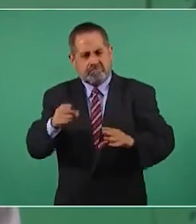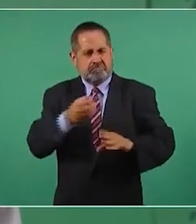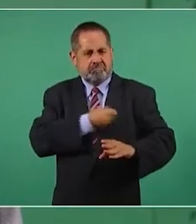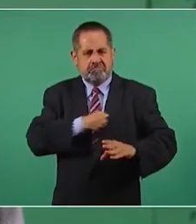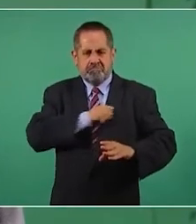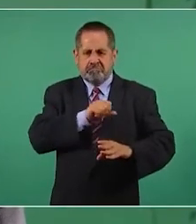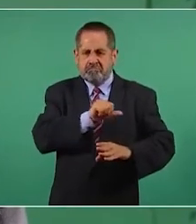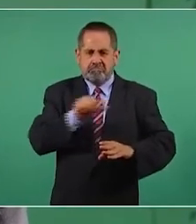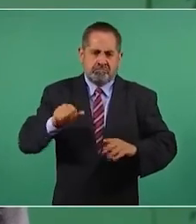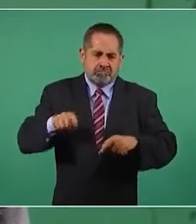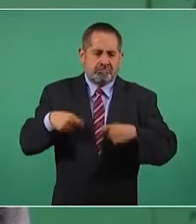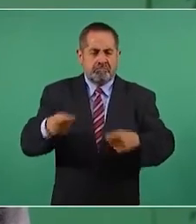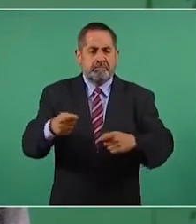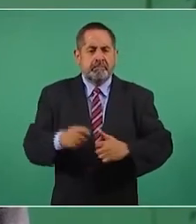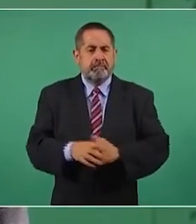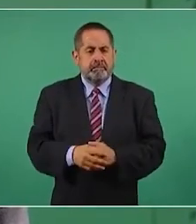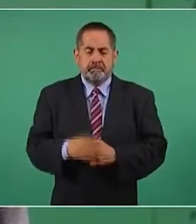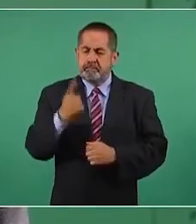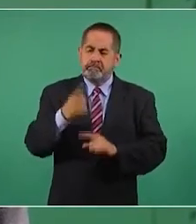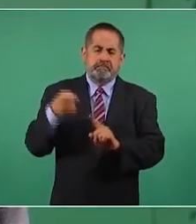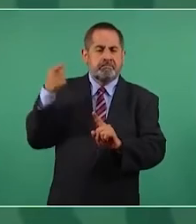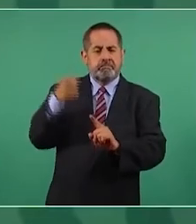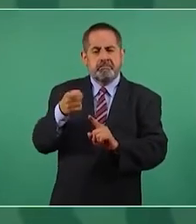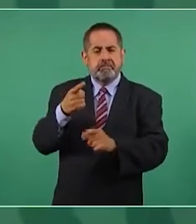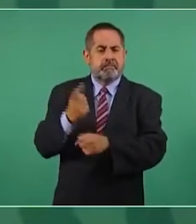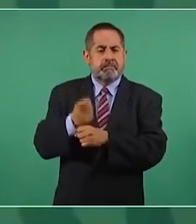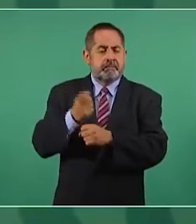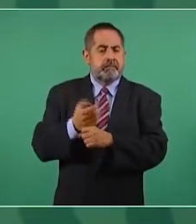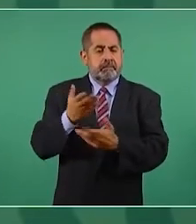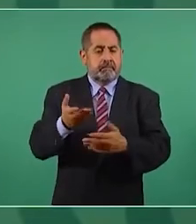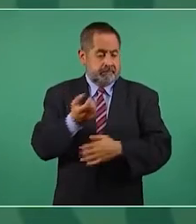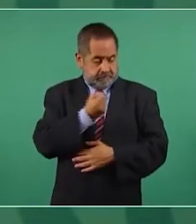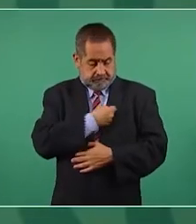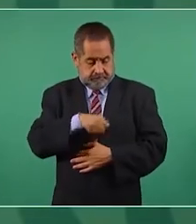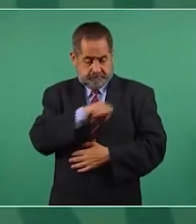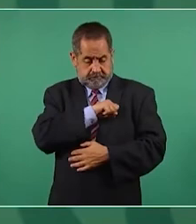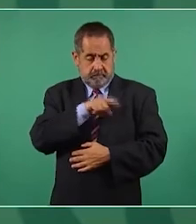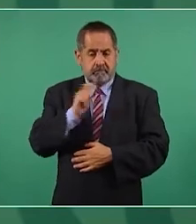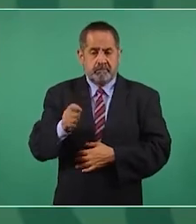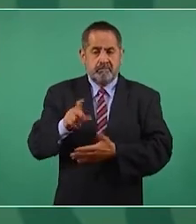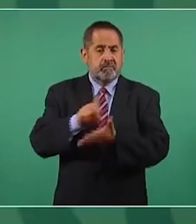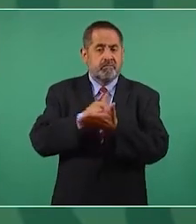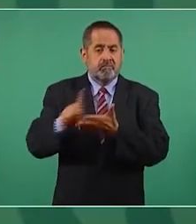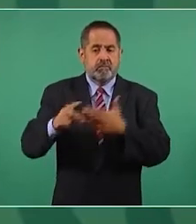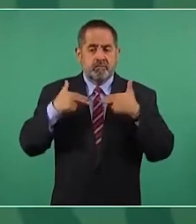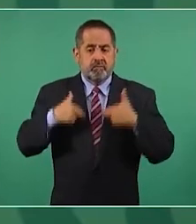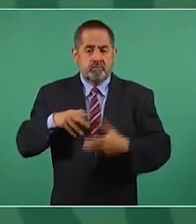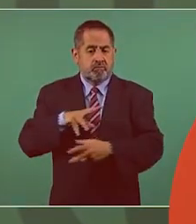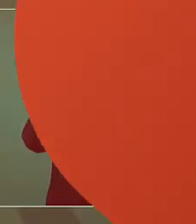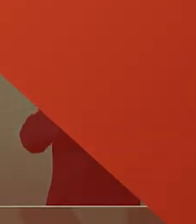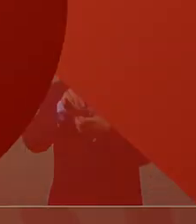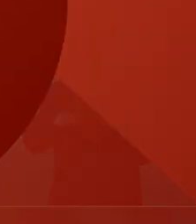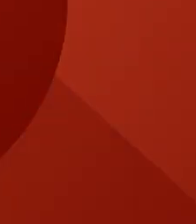que predominen. La salud es un derecho humano fundamental.